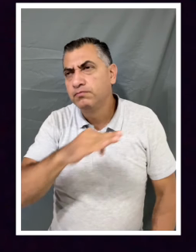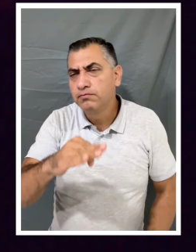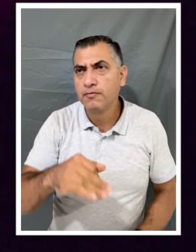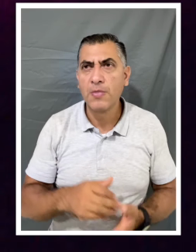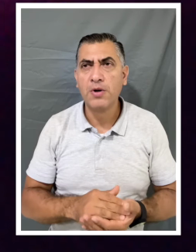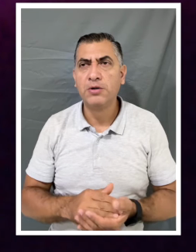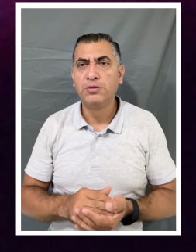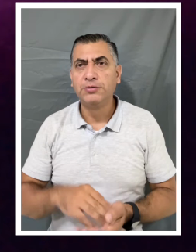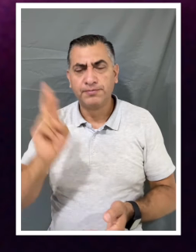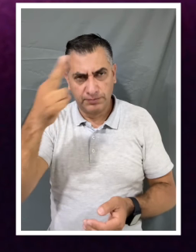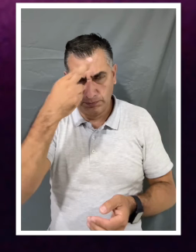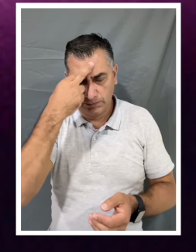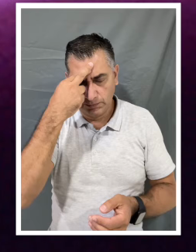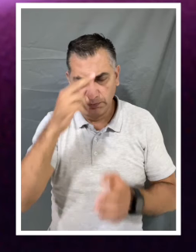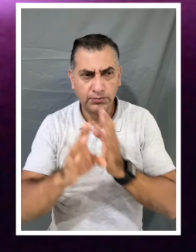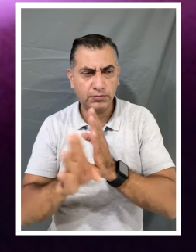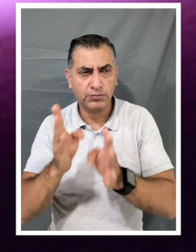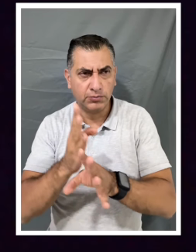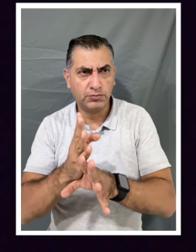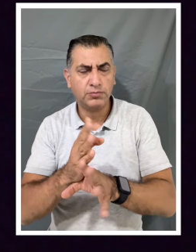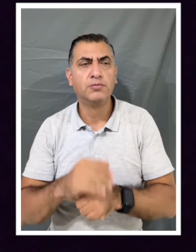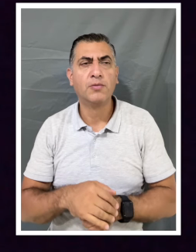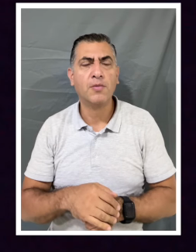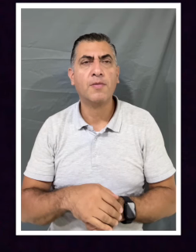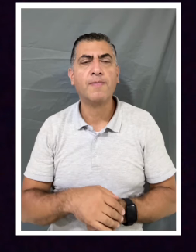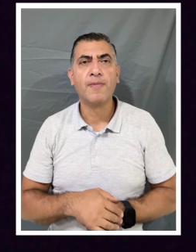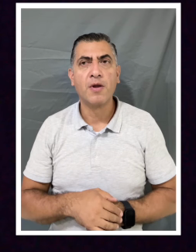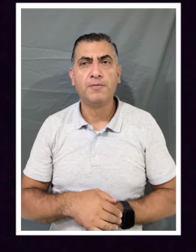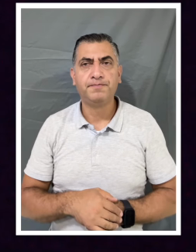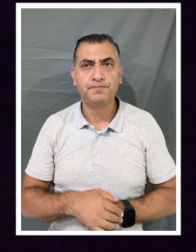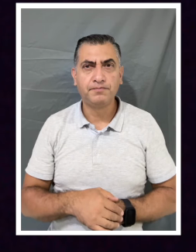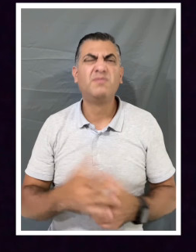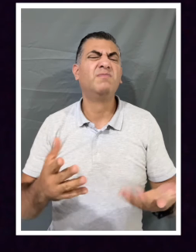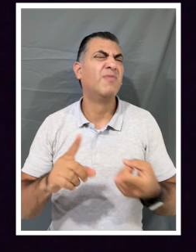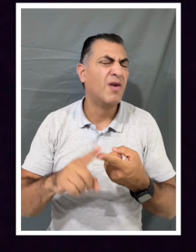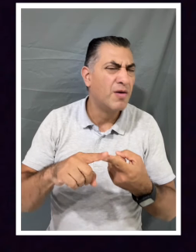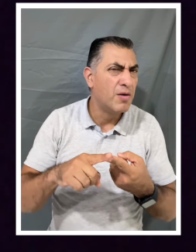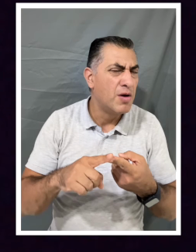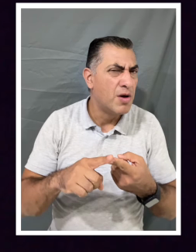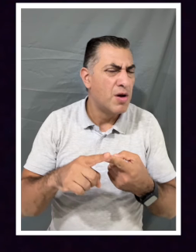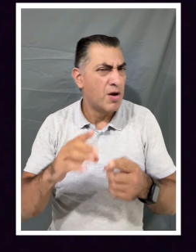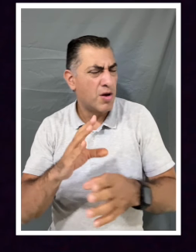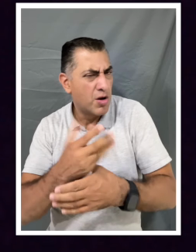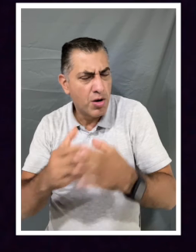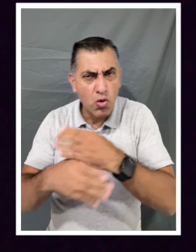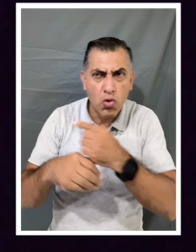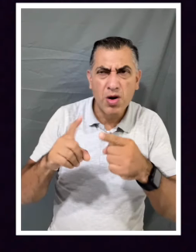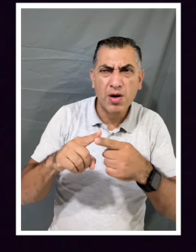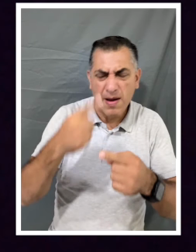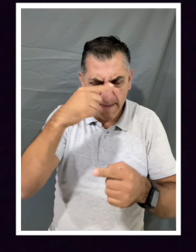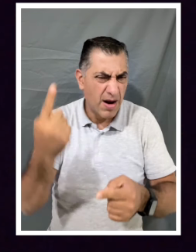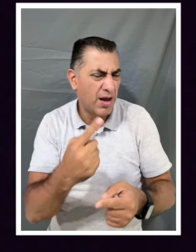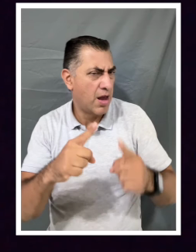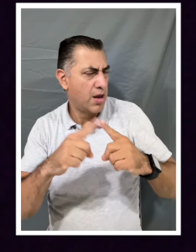sobre todo lo estés recordando porque a veces se nos olvida verdad pero hemos aprendido pues Quién creó la iglesia Para qué es la iglesia qué